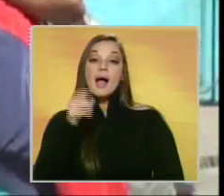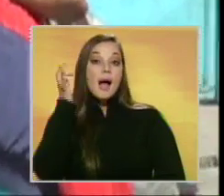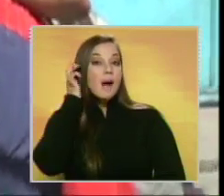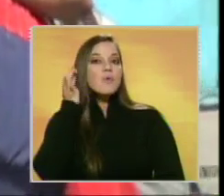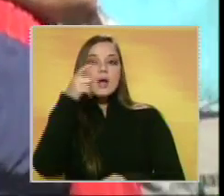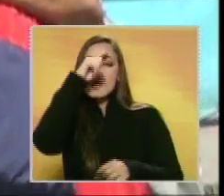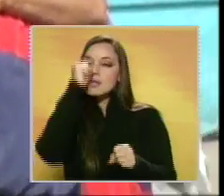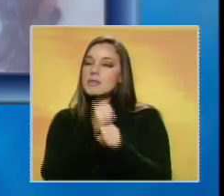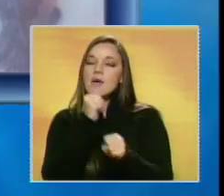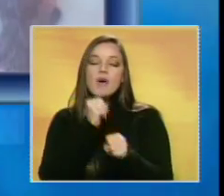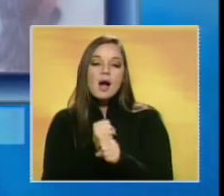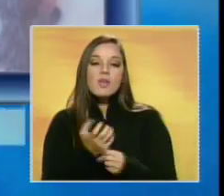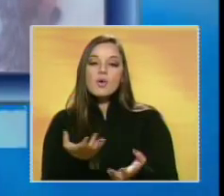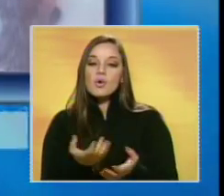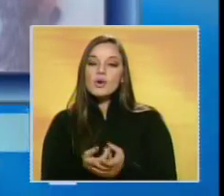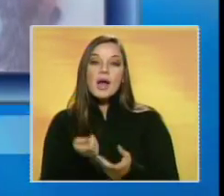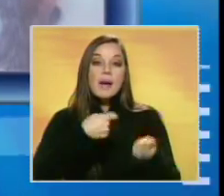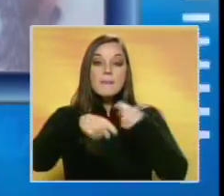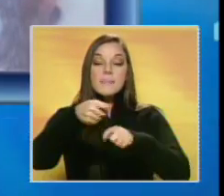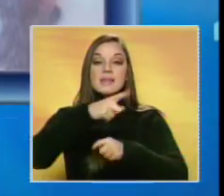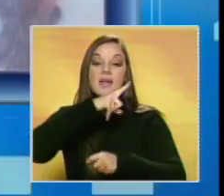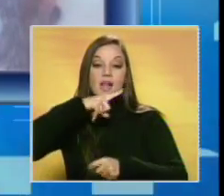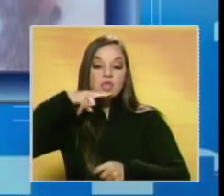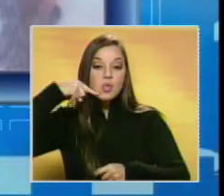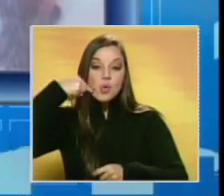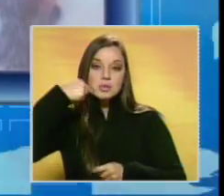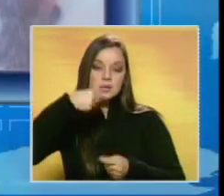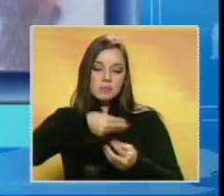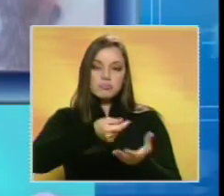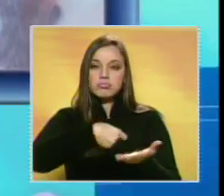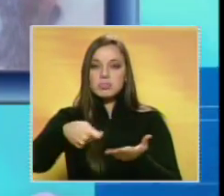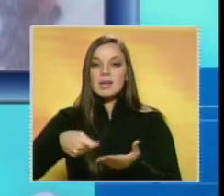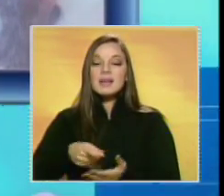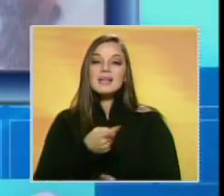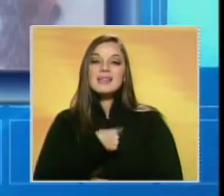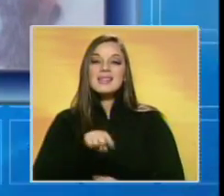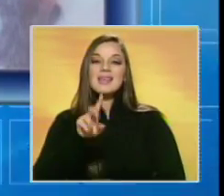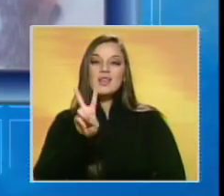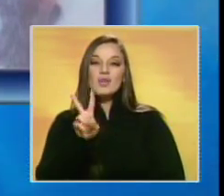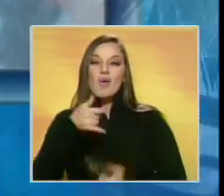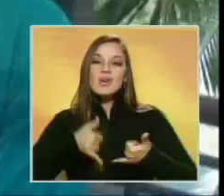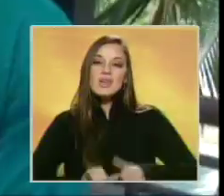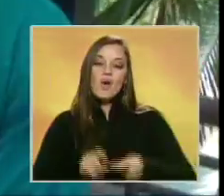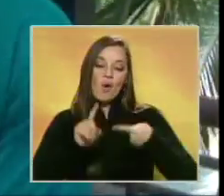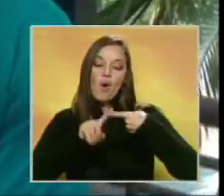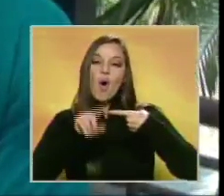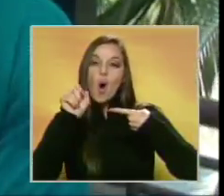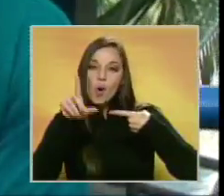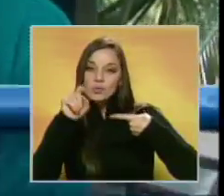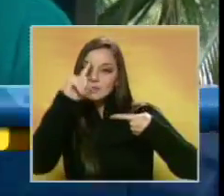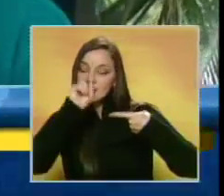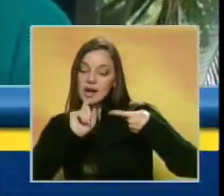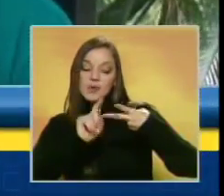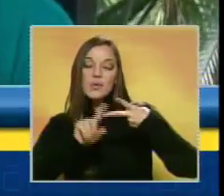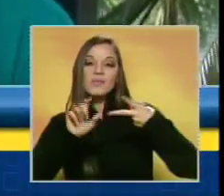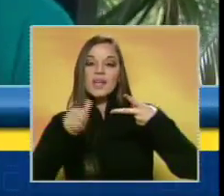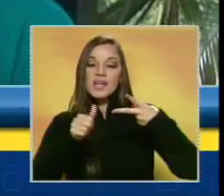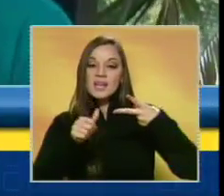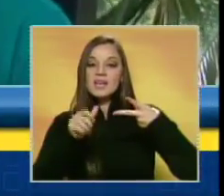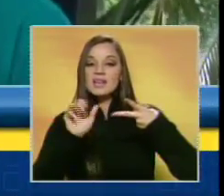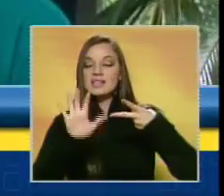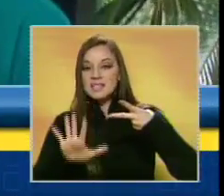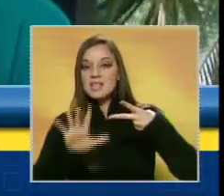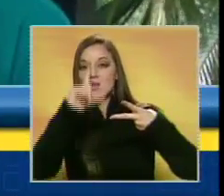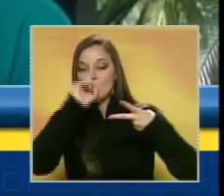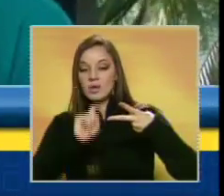trabajadora y que para mantenerse vendía dulces. La víctima deja 2 niños de 11 y 5 años. Y se oye que la había amenazado de muerte,